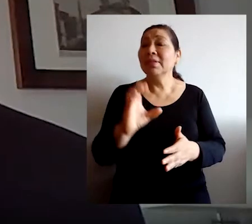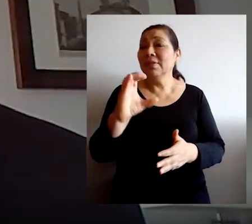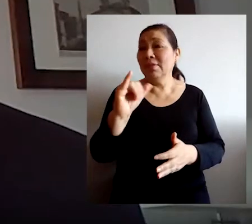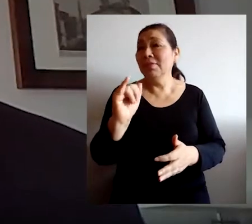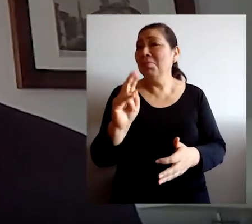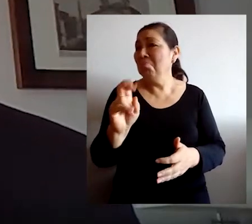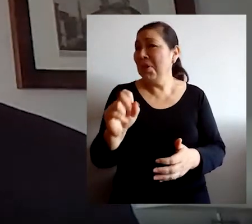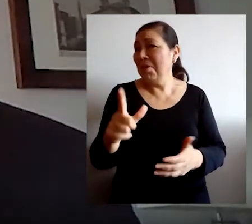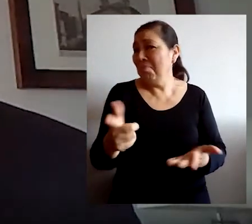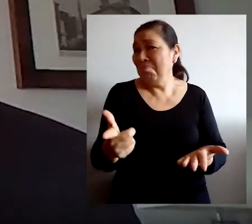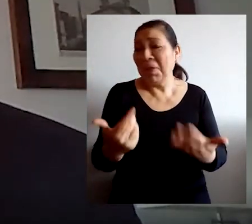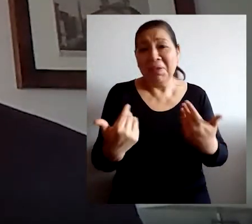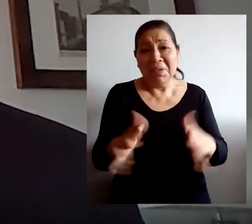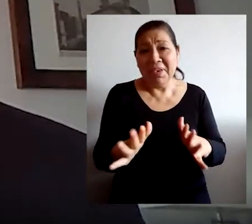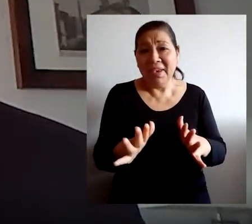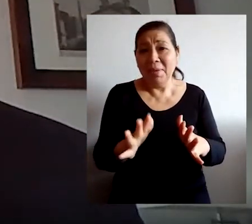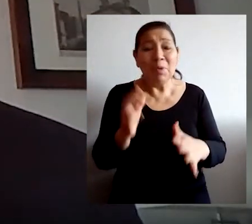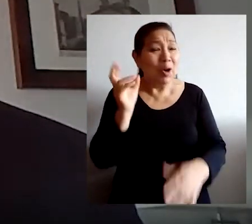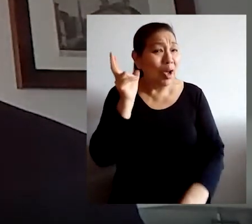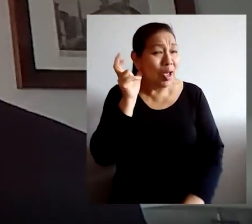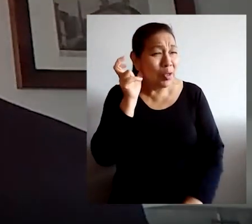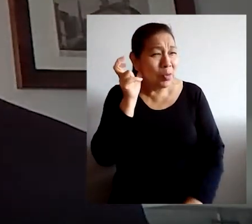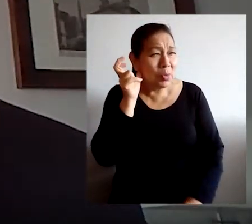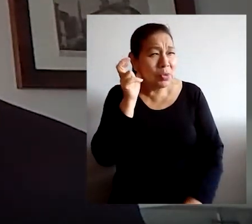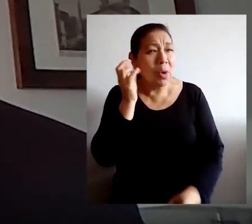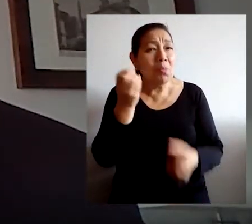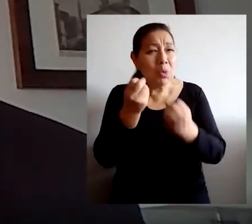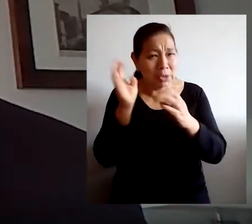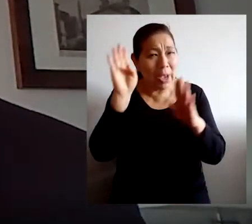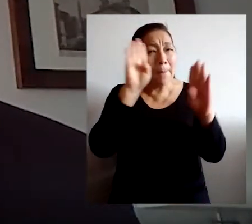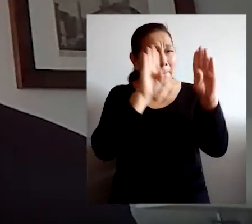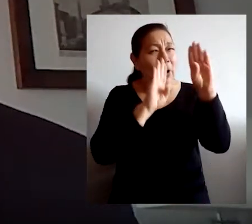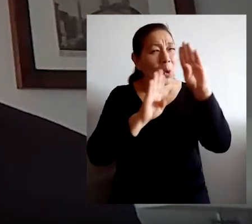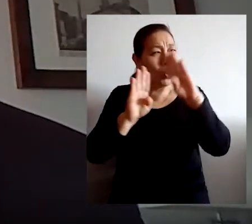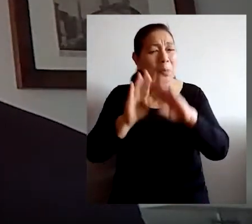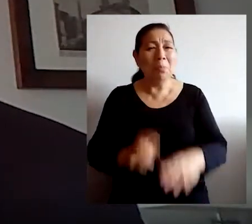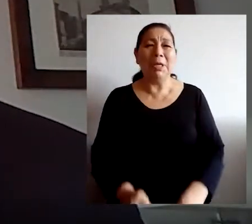Civil, ya que hemos escuchado con mucha preocupación